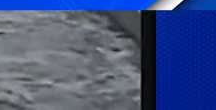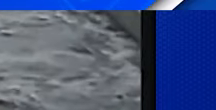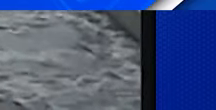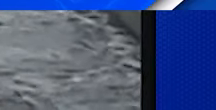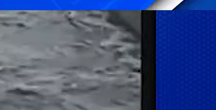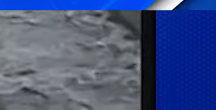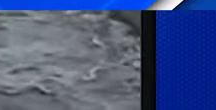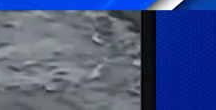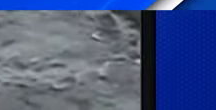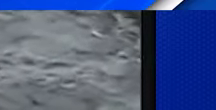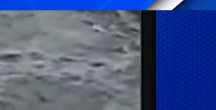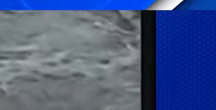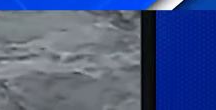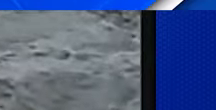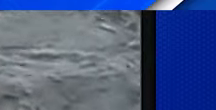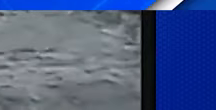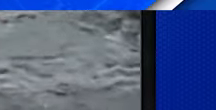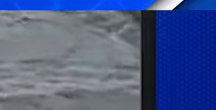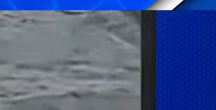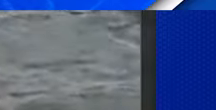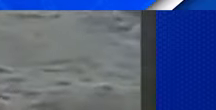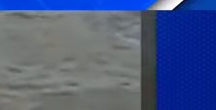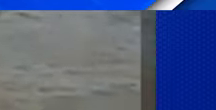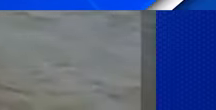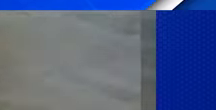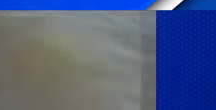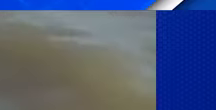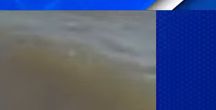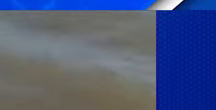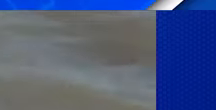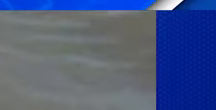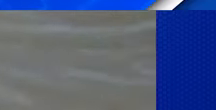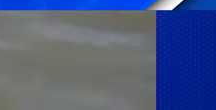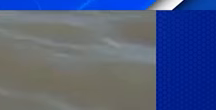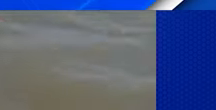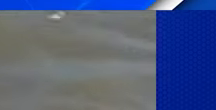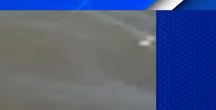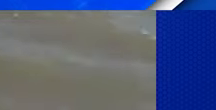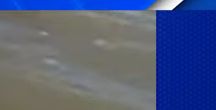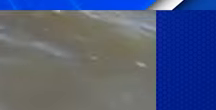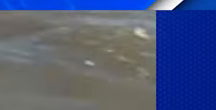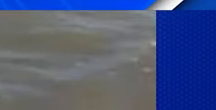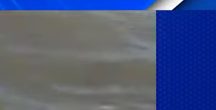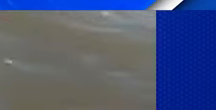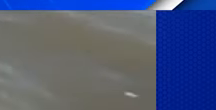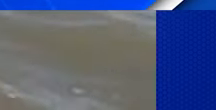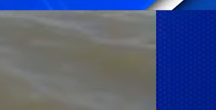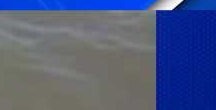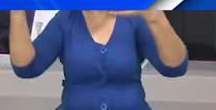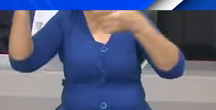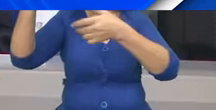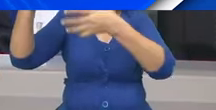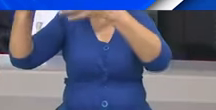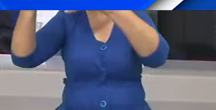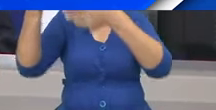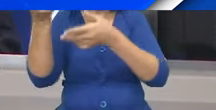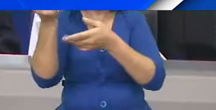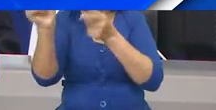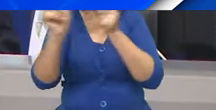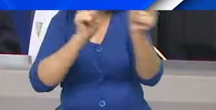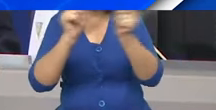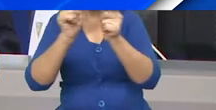lago Solotlán en la ribera sur. El proyecto asciende a los 150 millones de dólares, cuyo